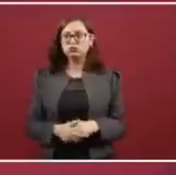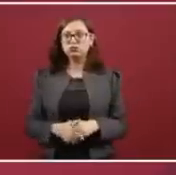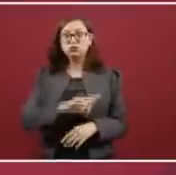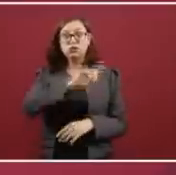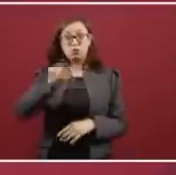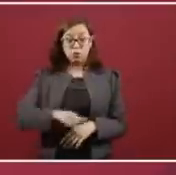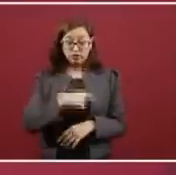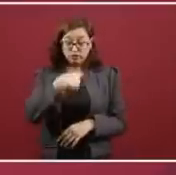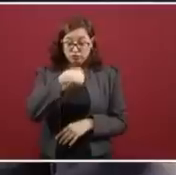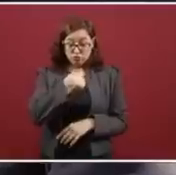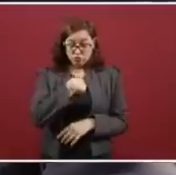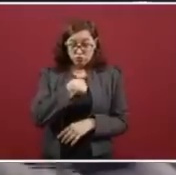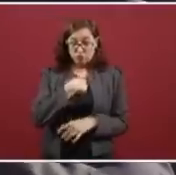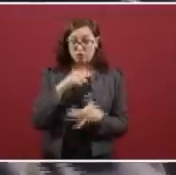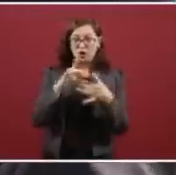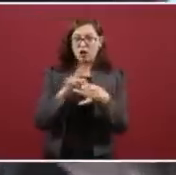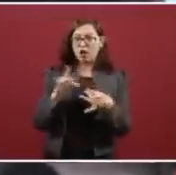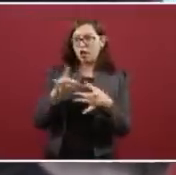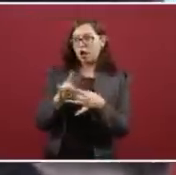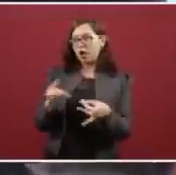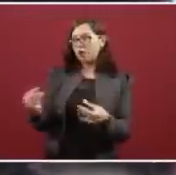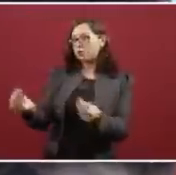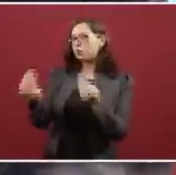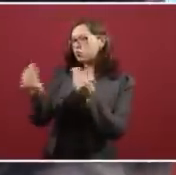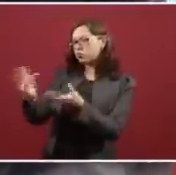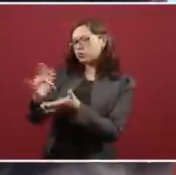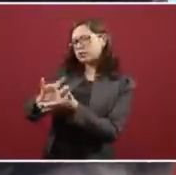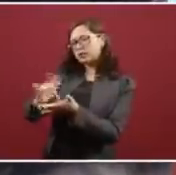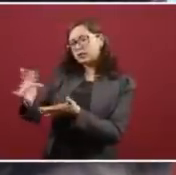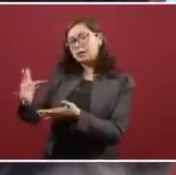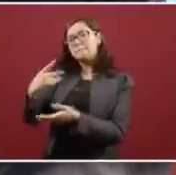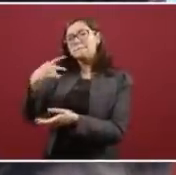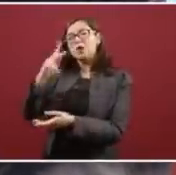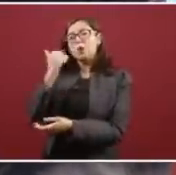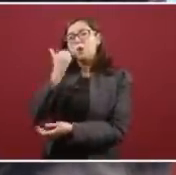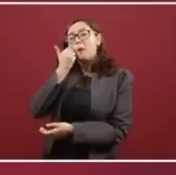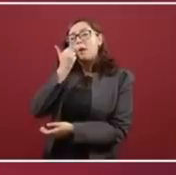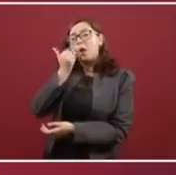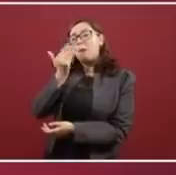agradezco y que le pido uno más